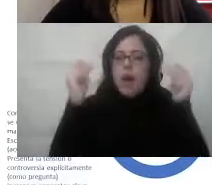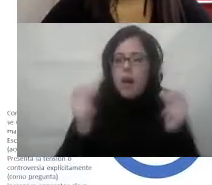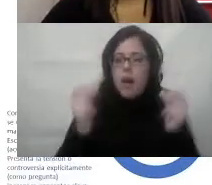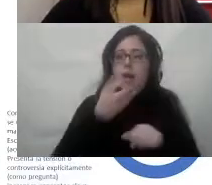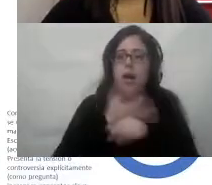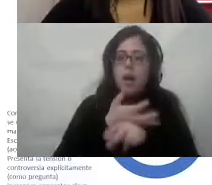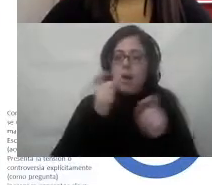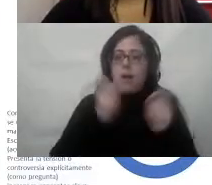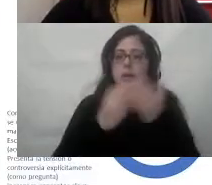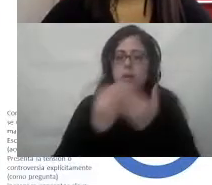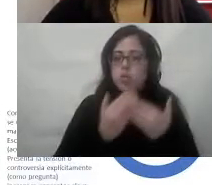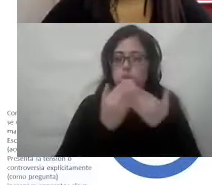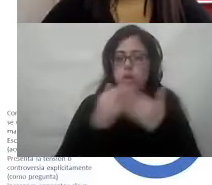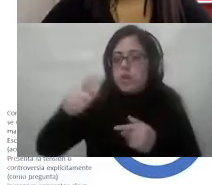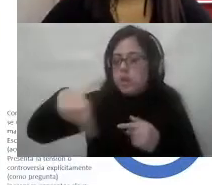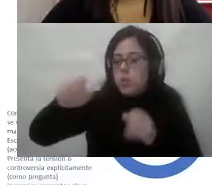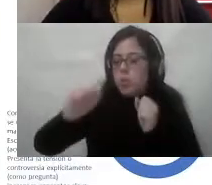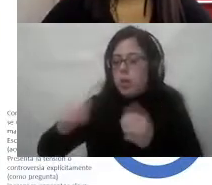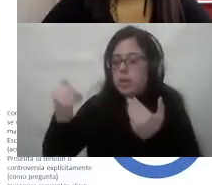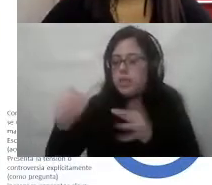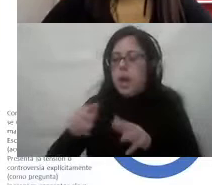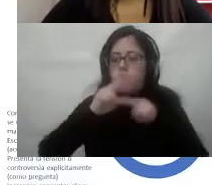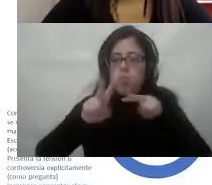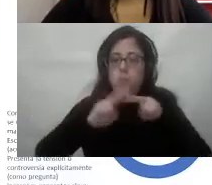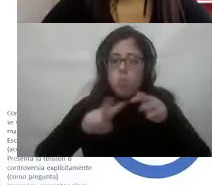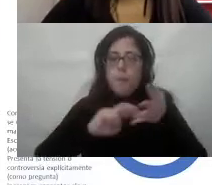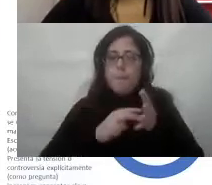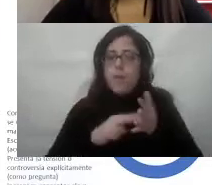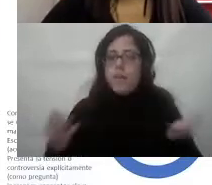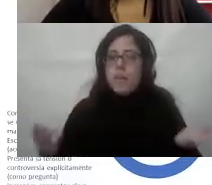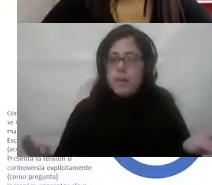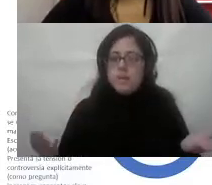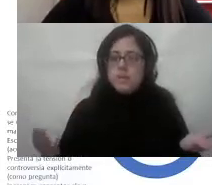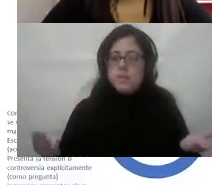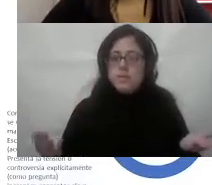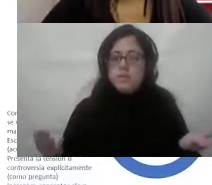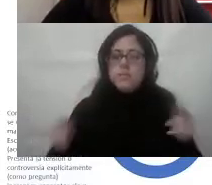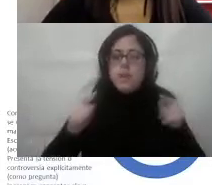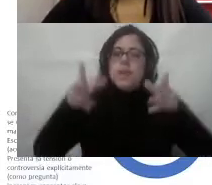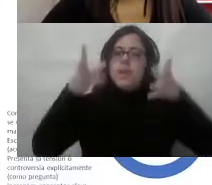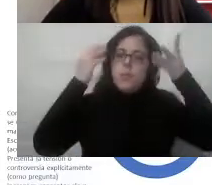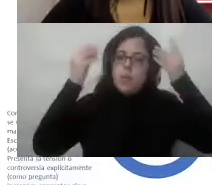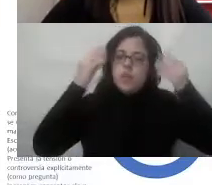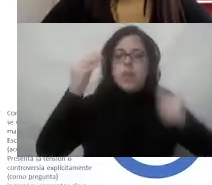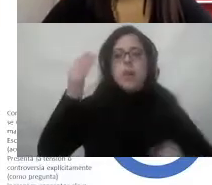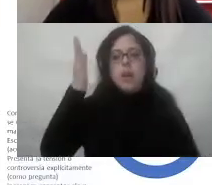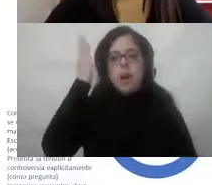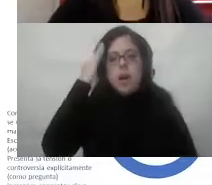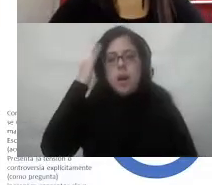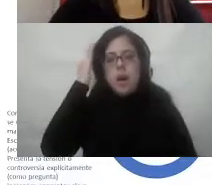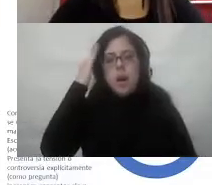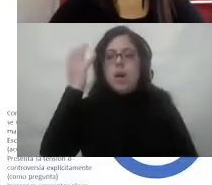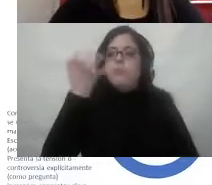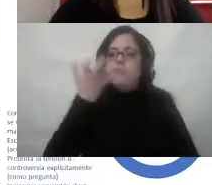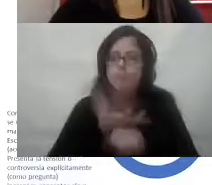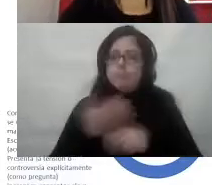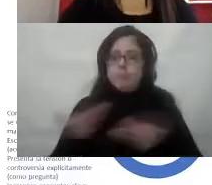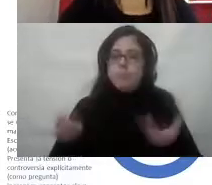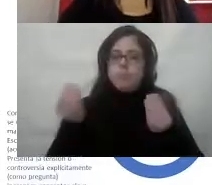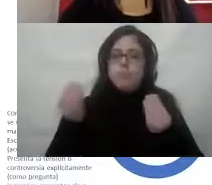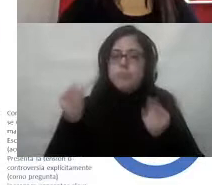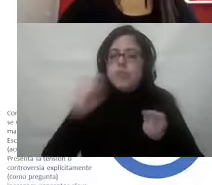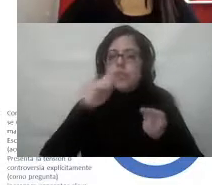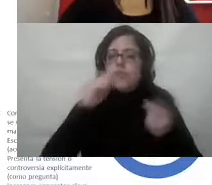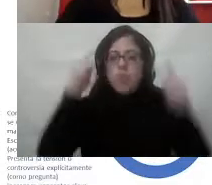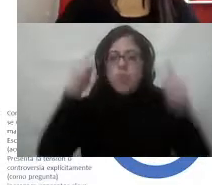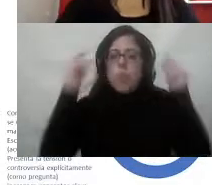los estudiantes de resolver problemáticas, el aprendizaje memorístico viene detrás, porque es una